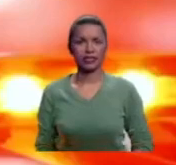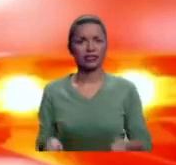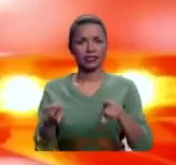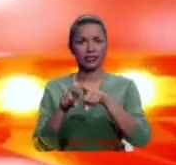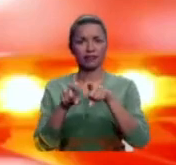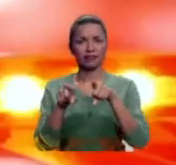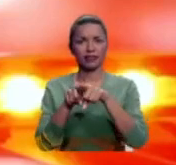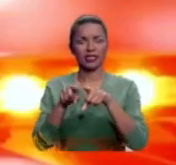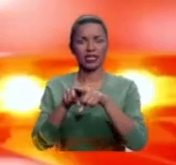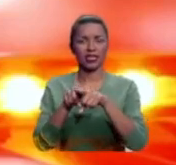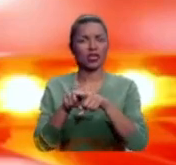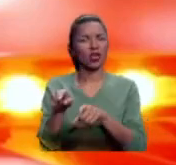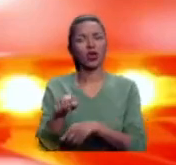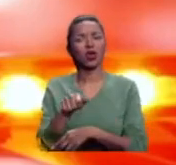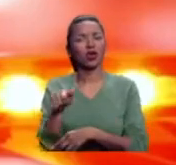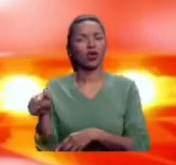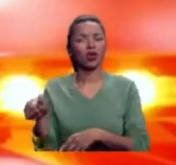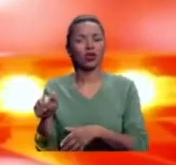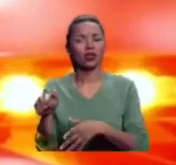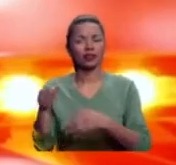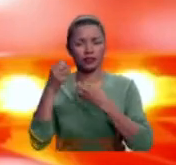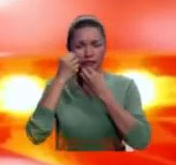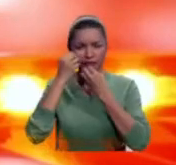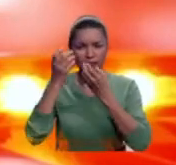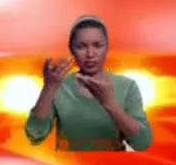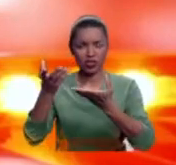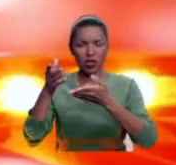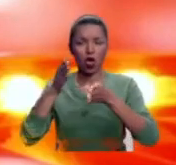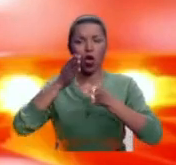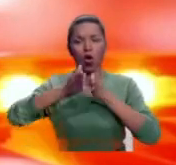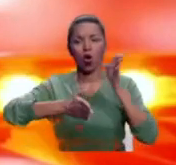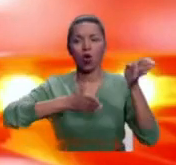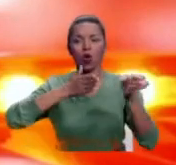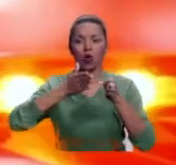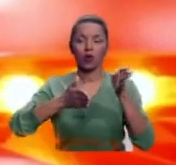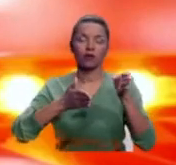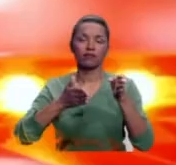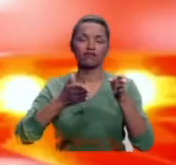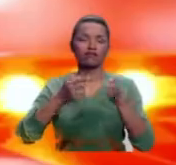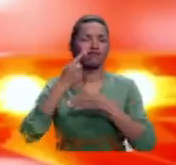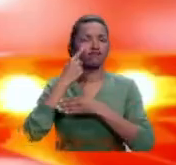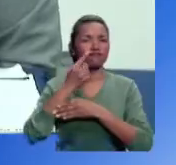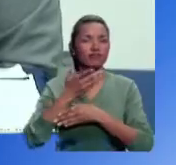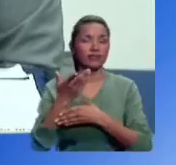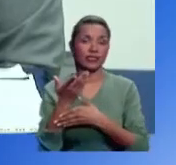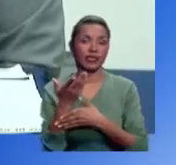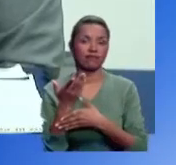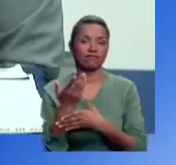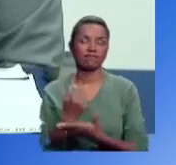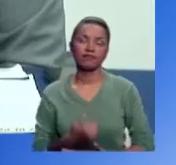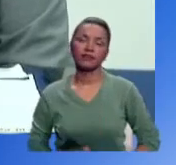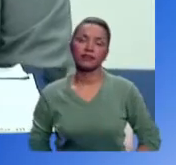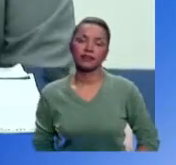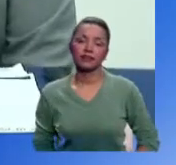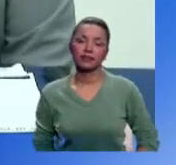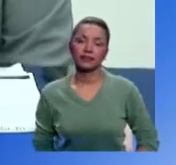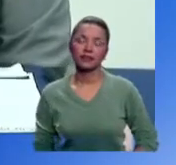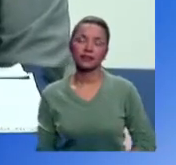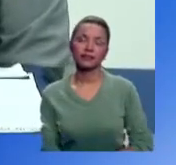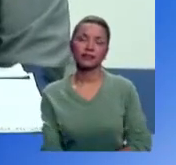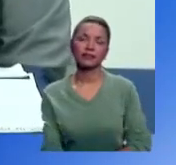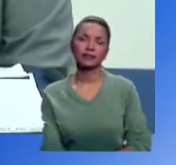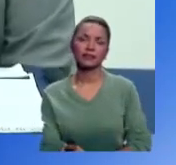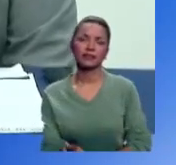Ahora enlazamos nuestra señal hasta la provincia de Colón, donde la Policía Nacional brinda detalles sobre nuevos operativos que han registrado. Data del